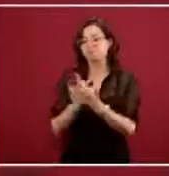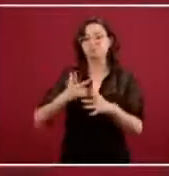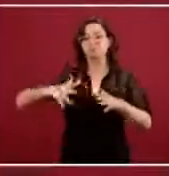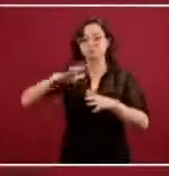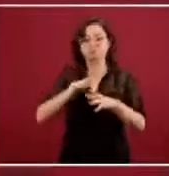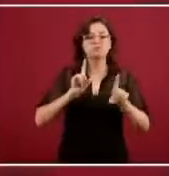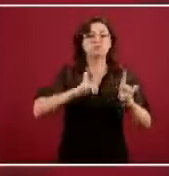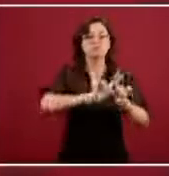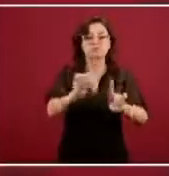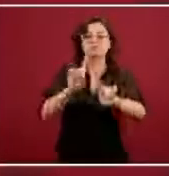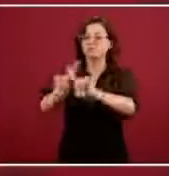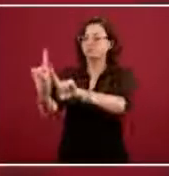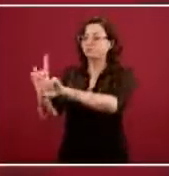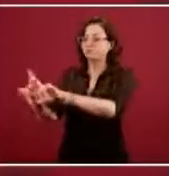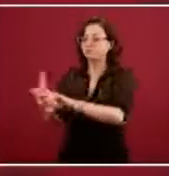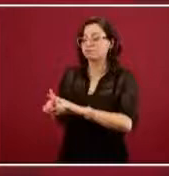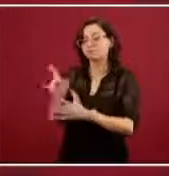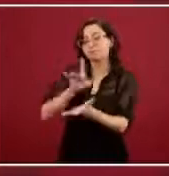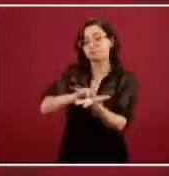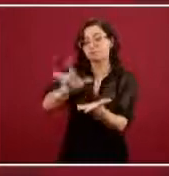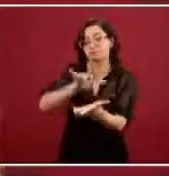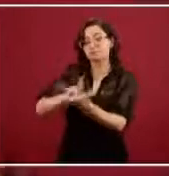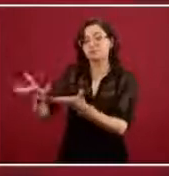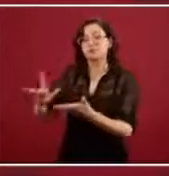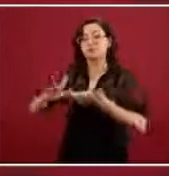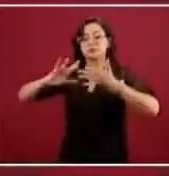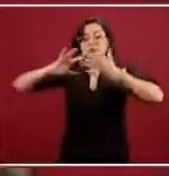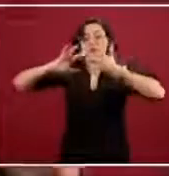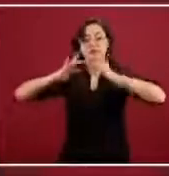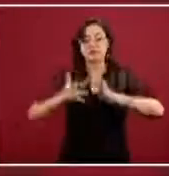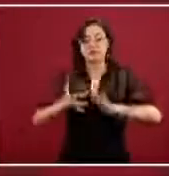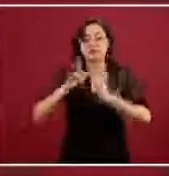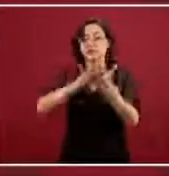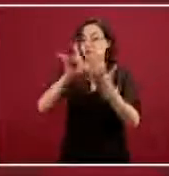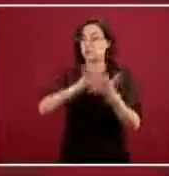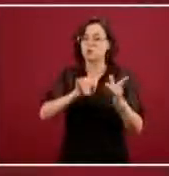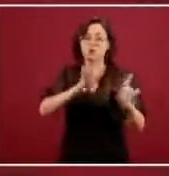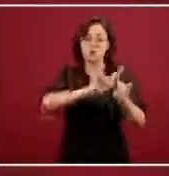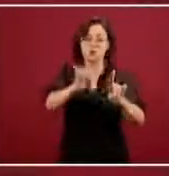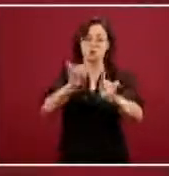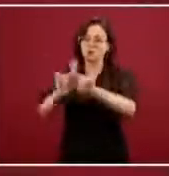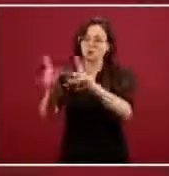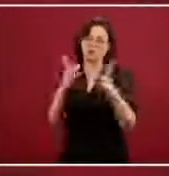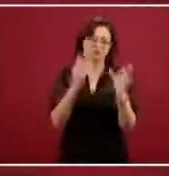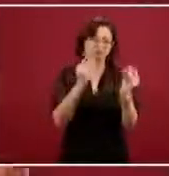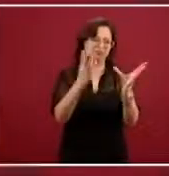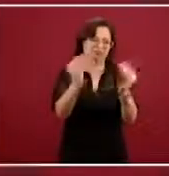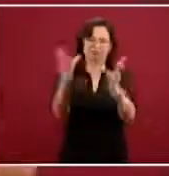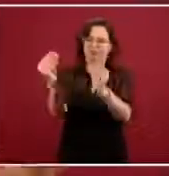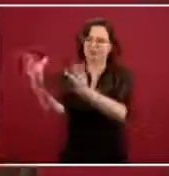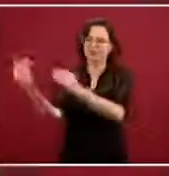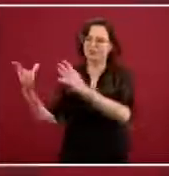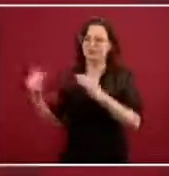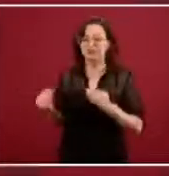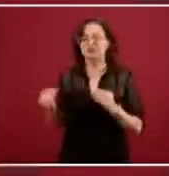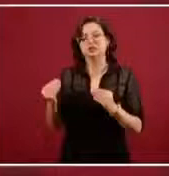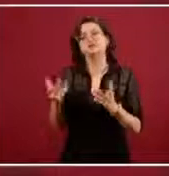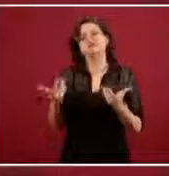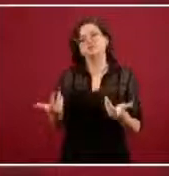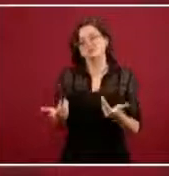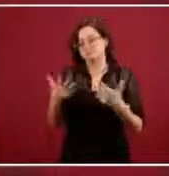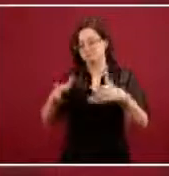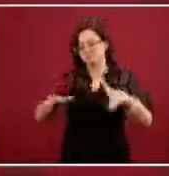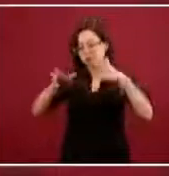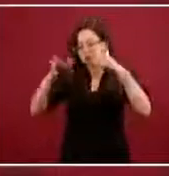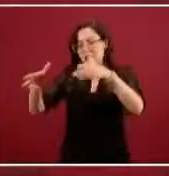tiene el gobierno. La red de apoyo, las distintas redes de apoyo, porque son muchísimas, están volcadas también al